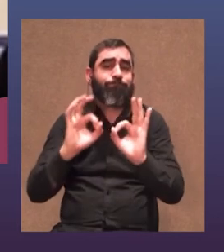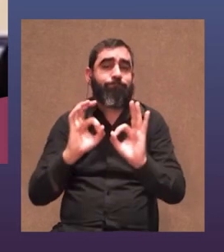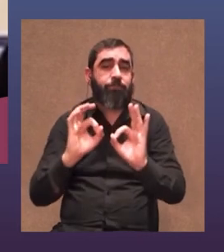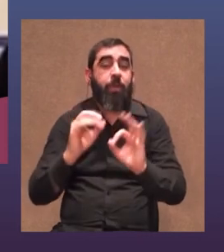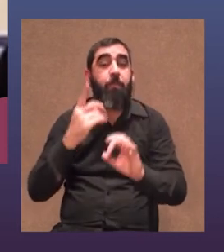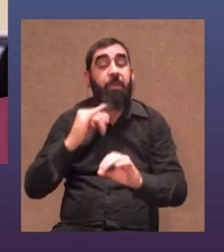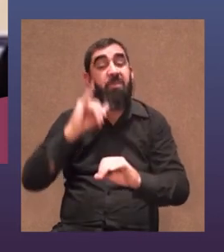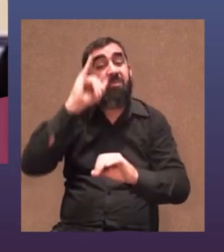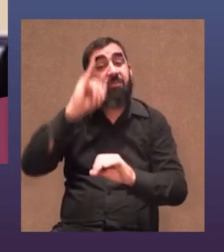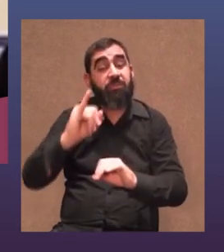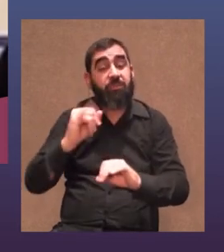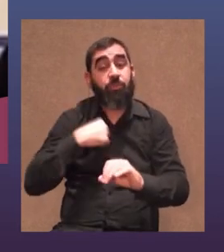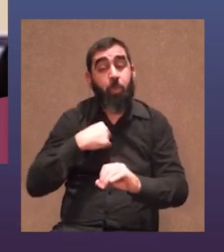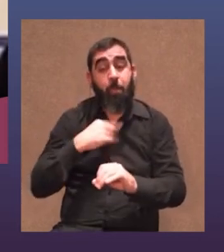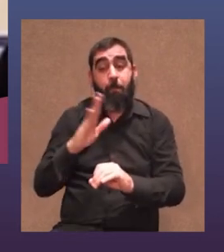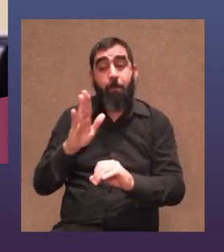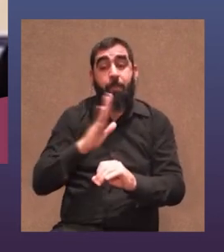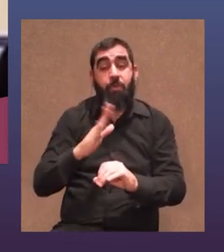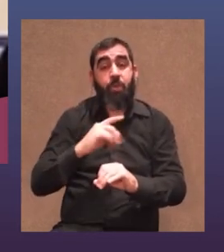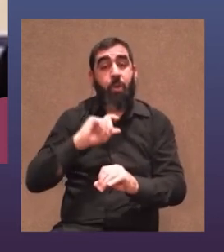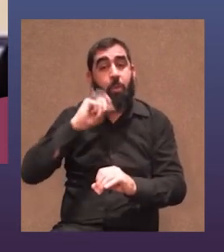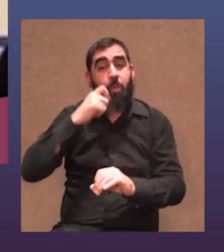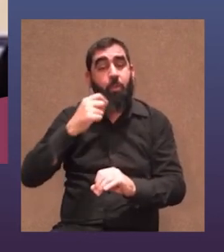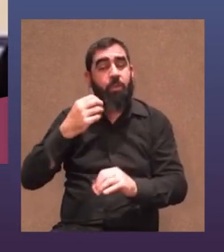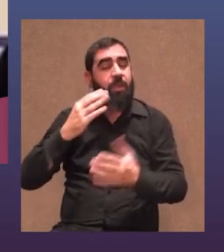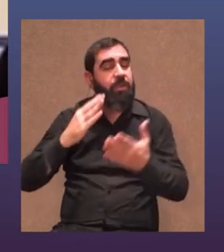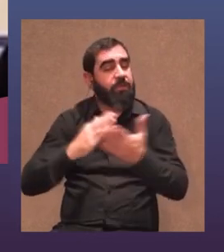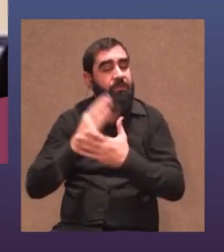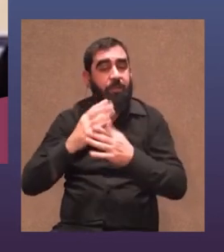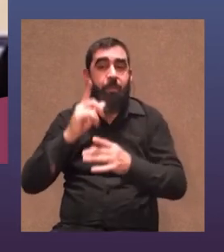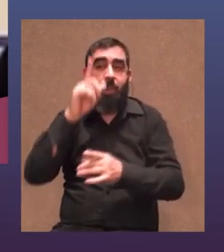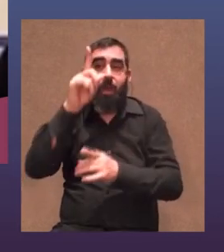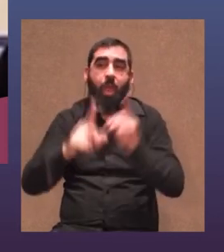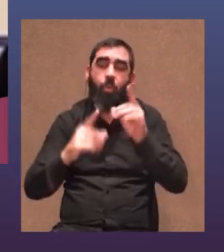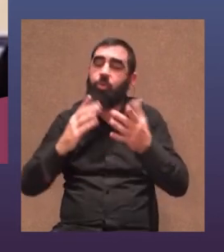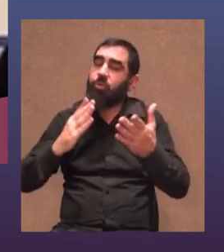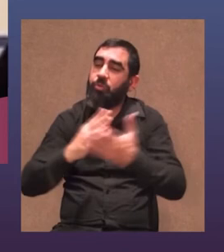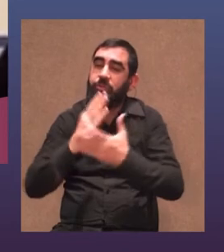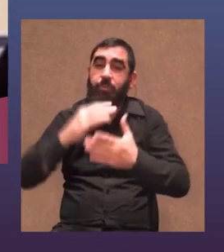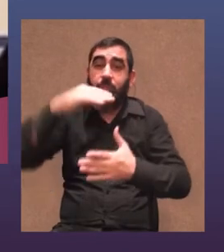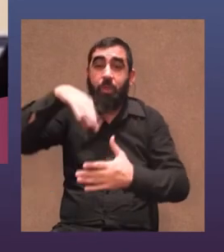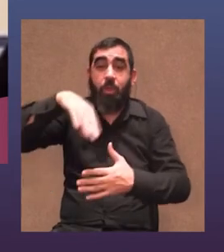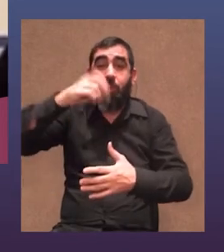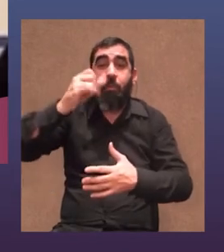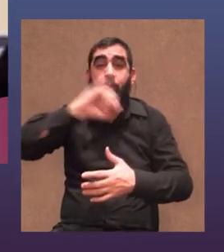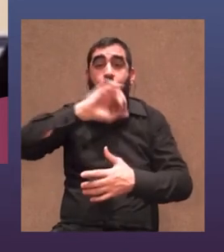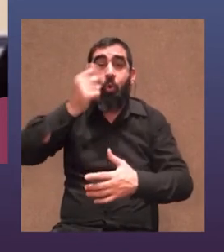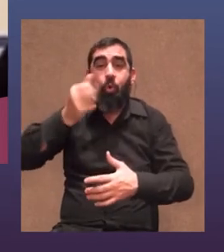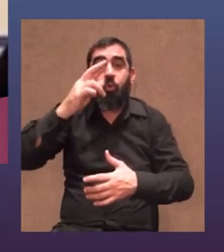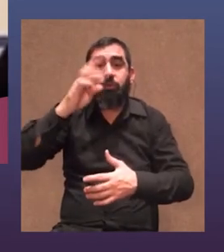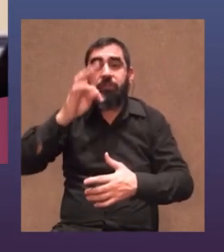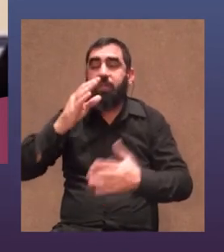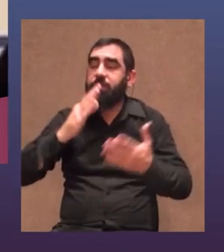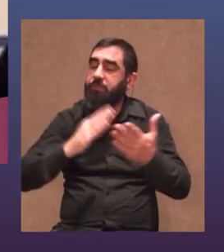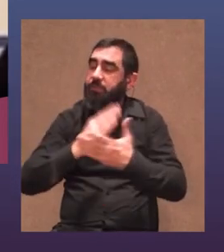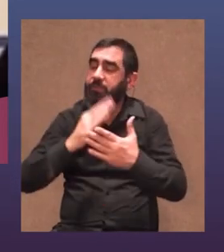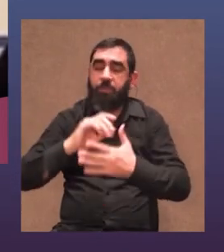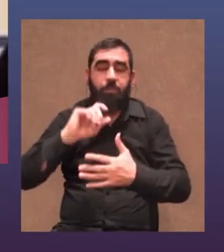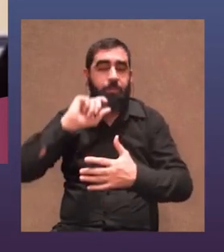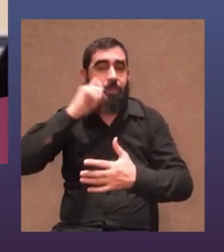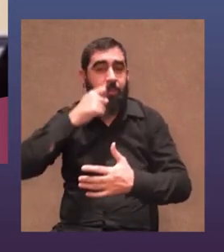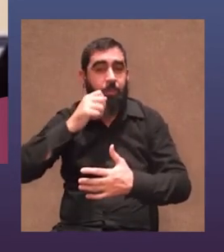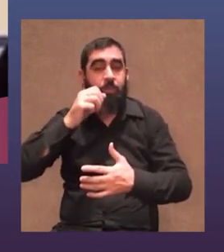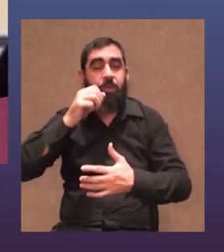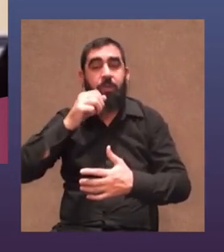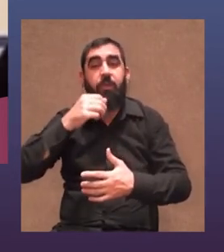pasa, de gusto personal, que hay compositores que nunca te fallan. O sea, Mozart nunca te va a fallar, Bach no te falla nunca.